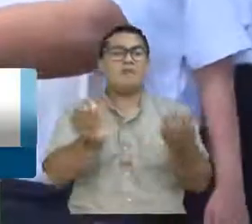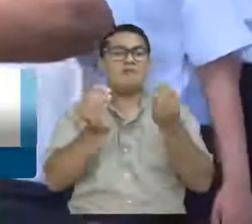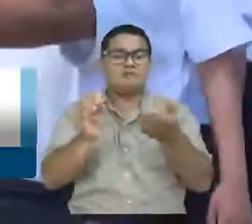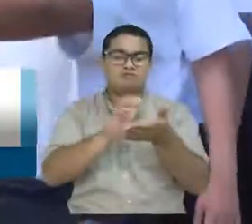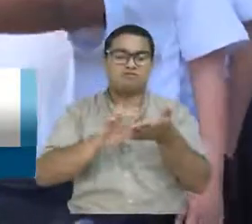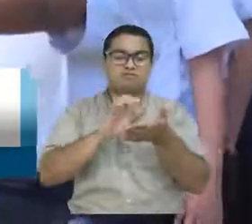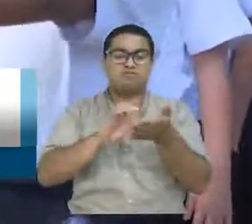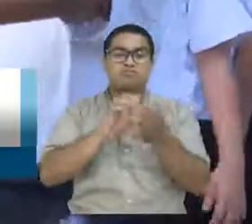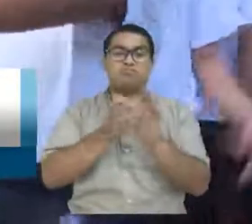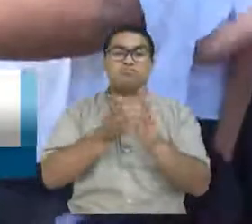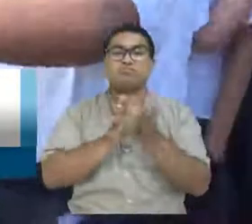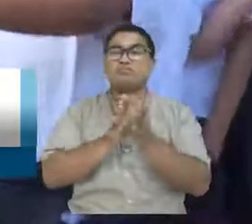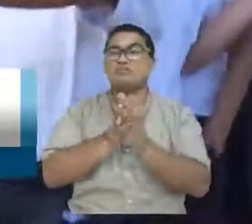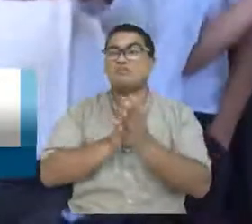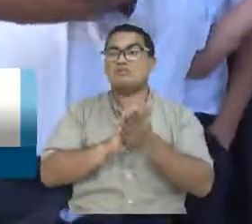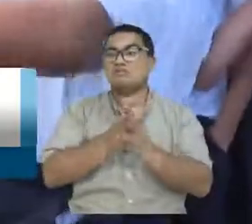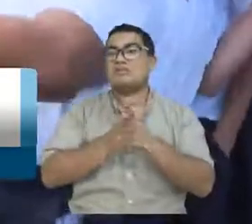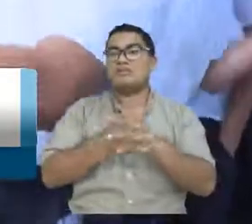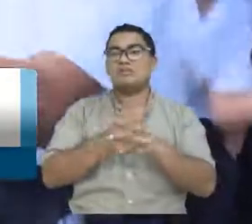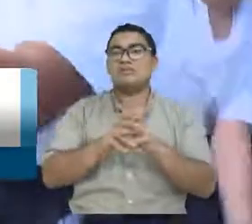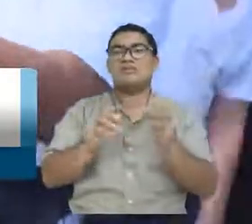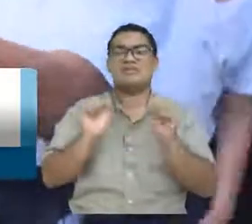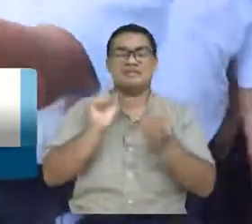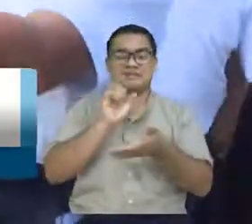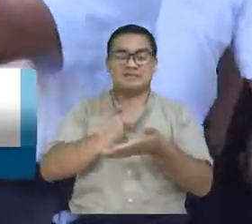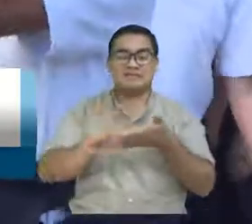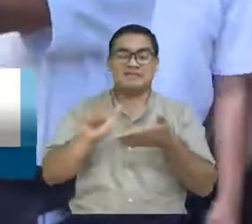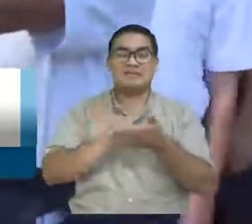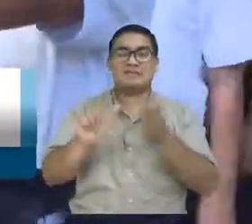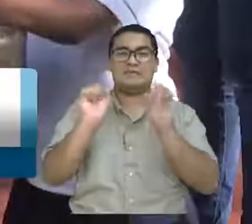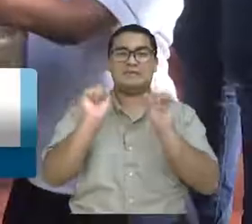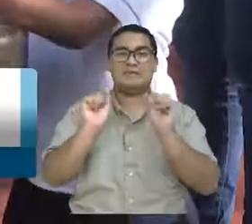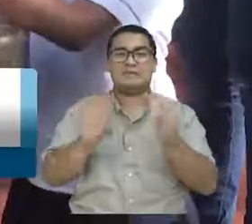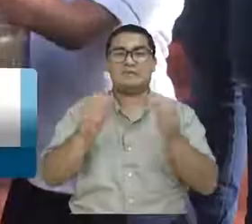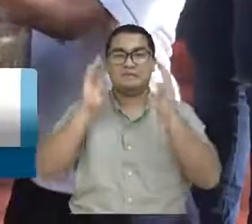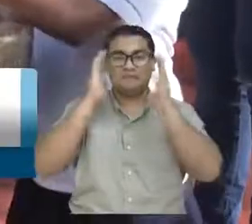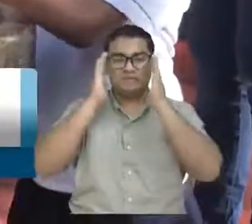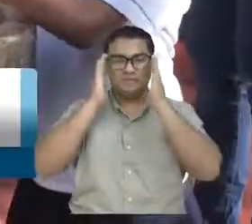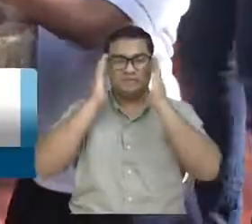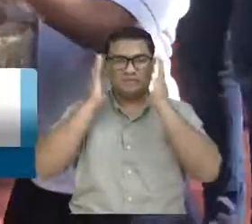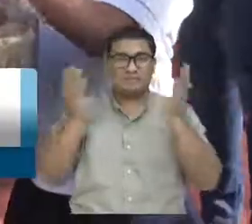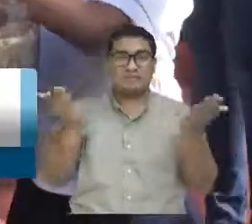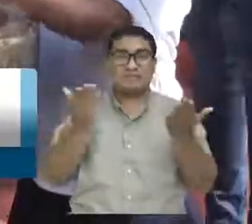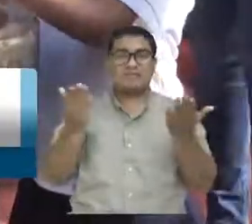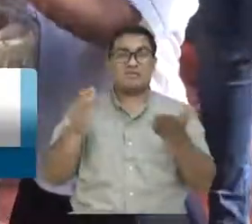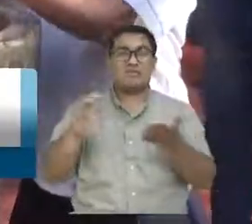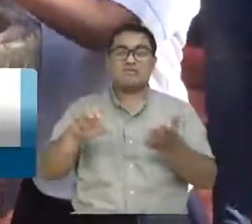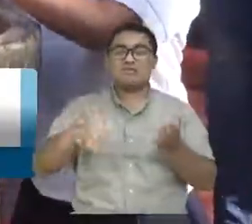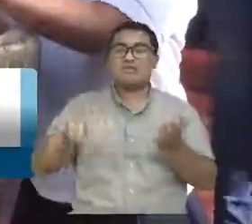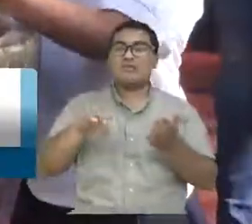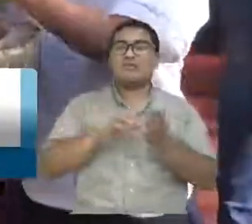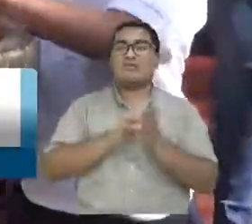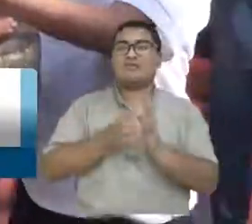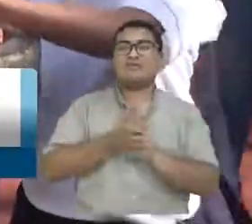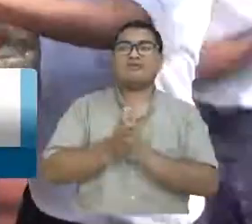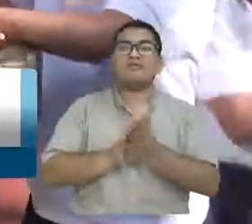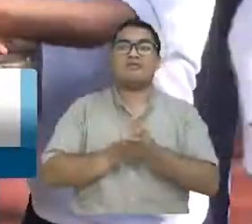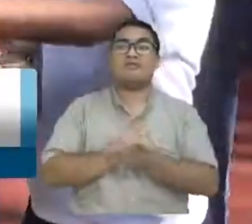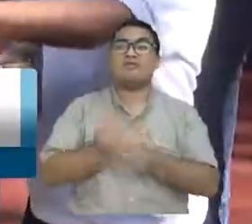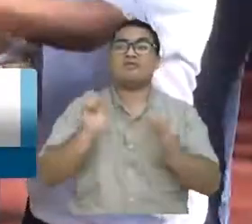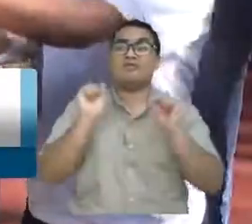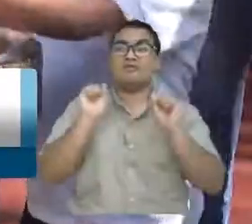Un jabón neutro que más que suficiente para eliminar la bacteria. ¿Qué es lo que pasa? De que los jabones antibacteriales, esto puede provocar